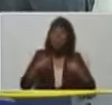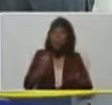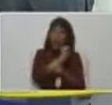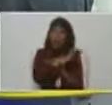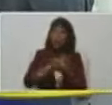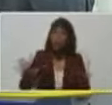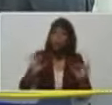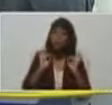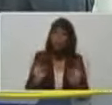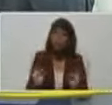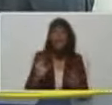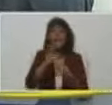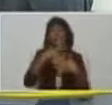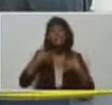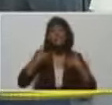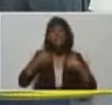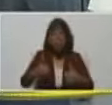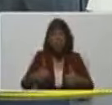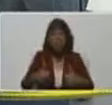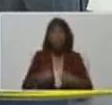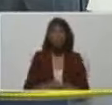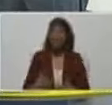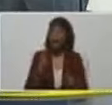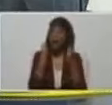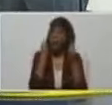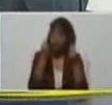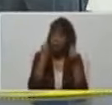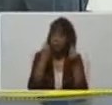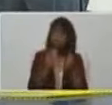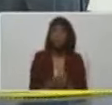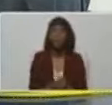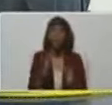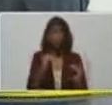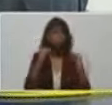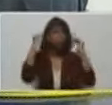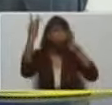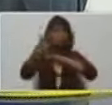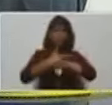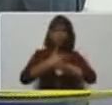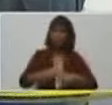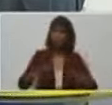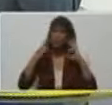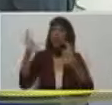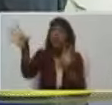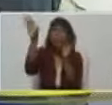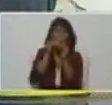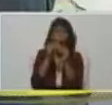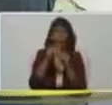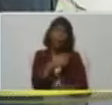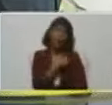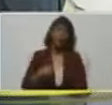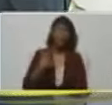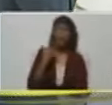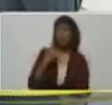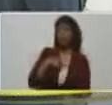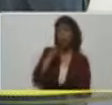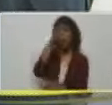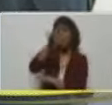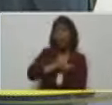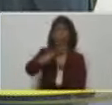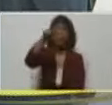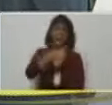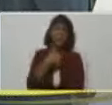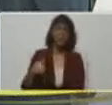gratuita y salud de calidad, con la más alta tecnología del mundo, porque cuando yo voy para China, yo no voy de